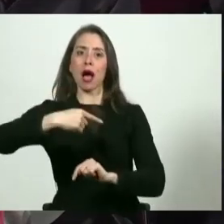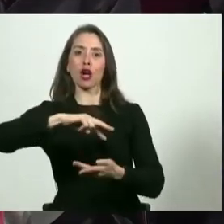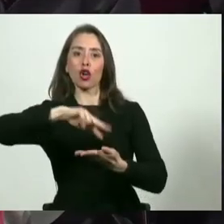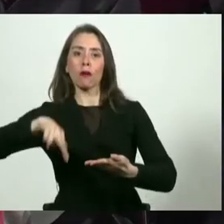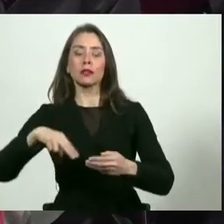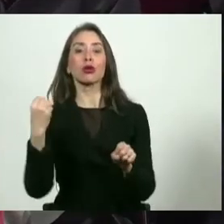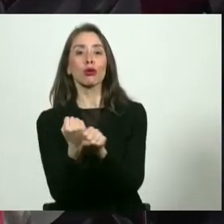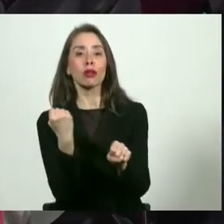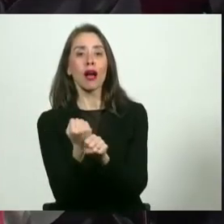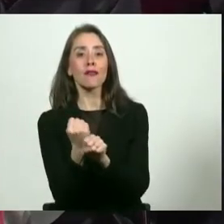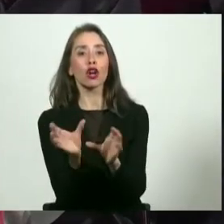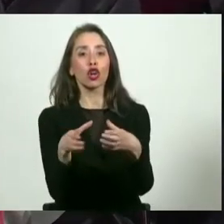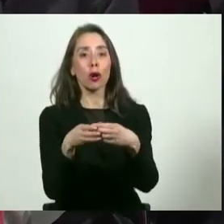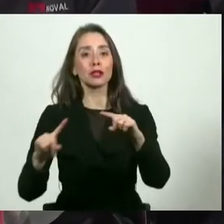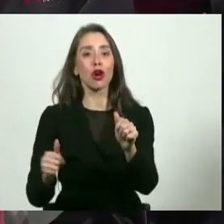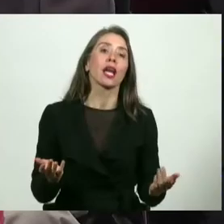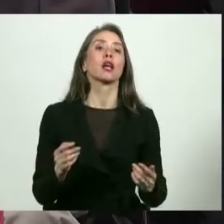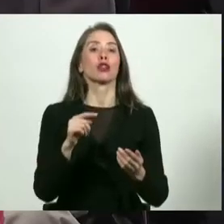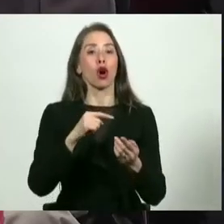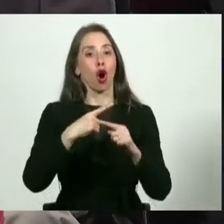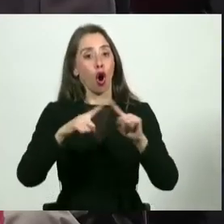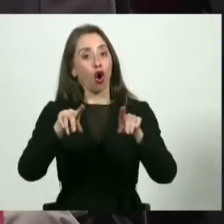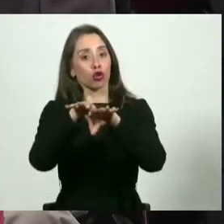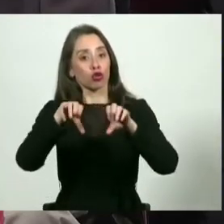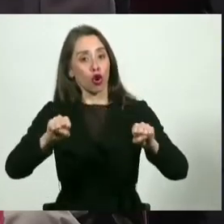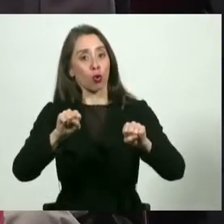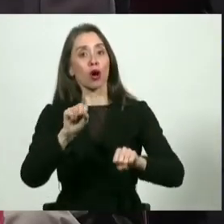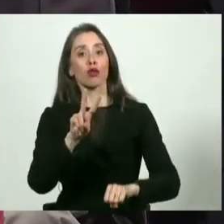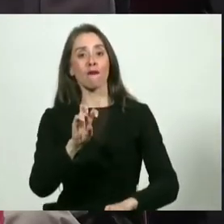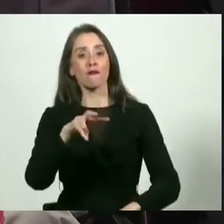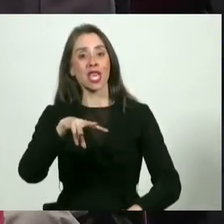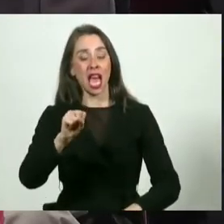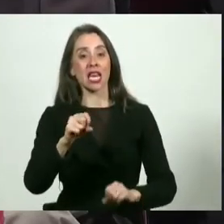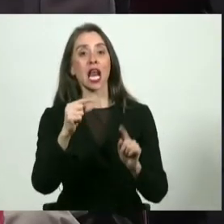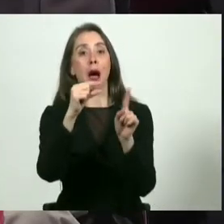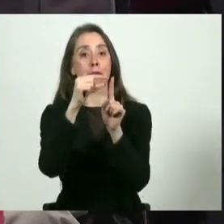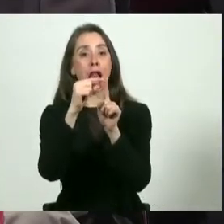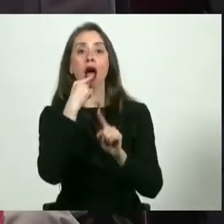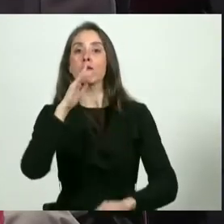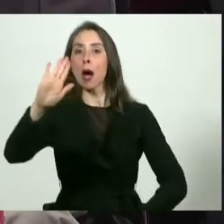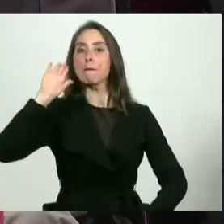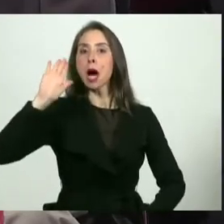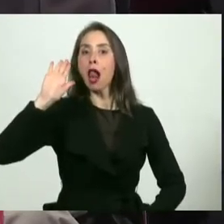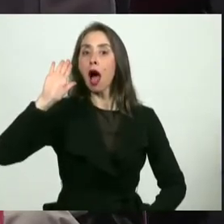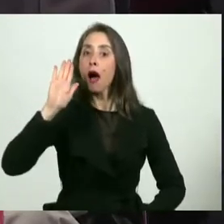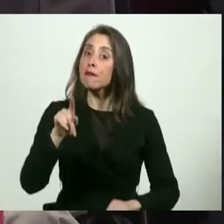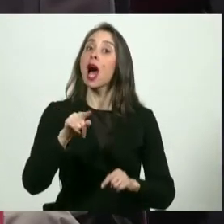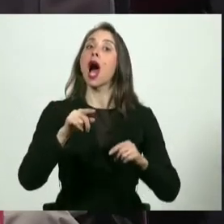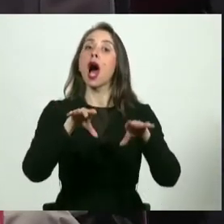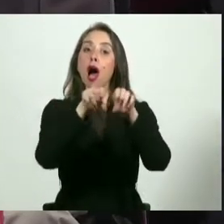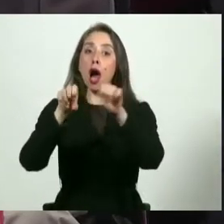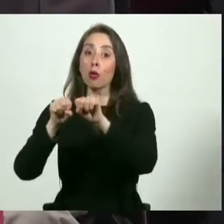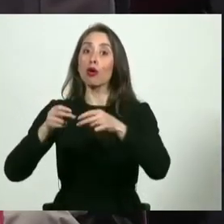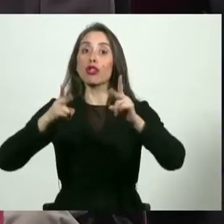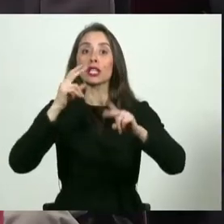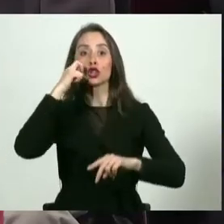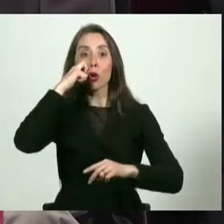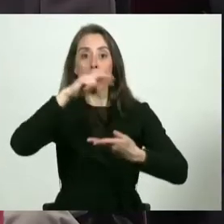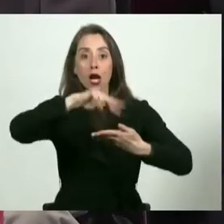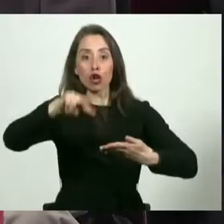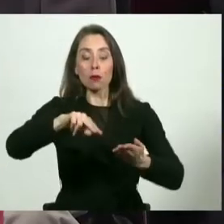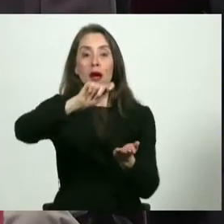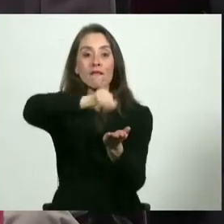trabajo que hicimos en la Comisión Asesora Presidencial, entregamos el documento, todas las brechas que hay para ajustarse a la convención. Y la convención es algo que